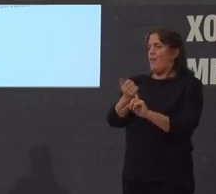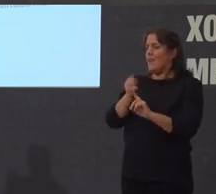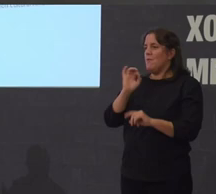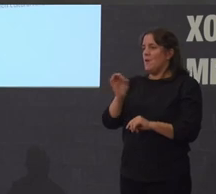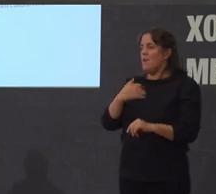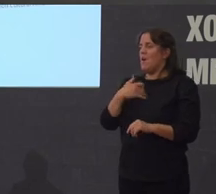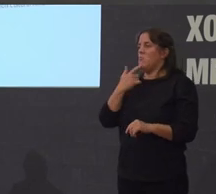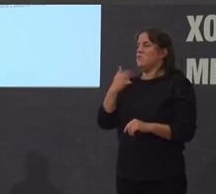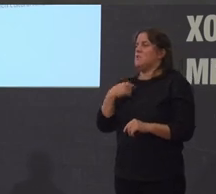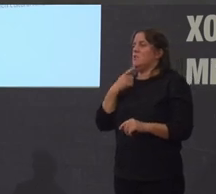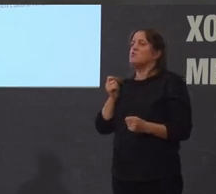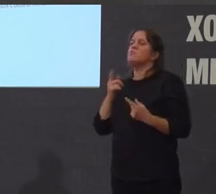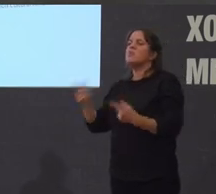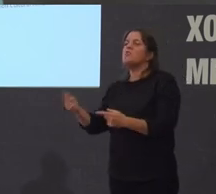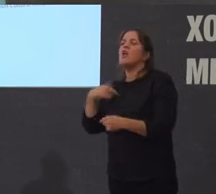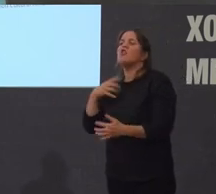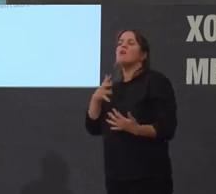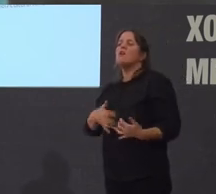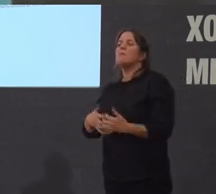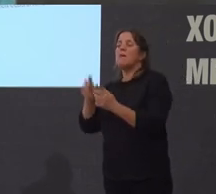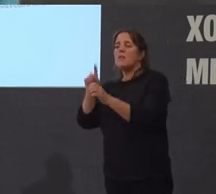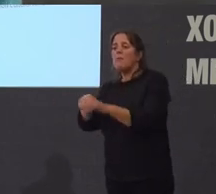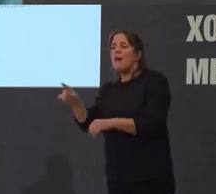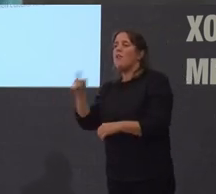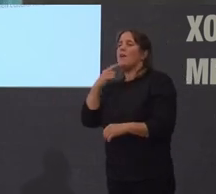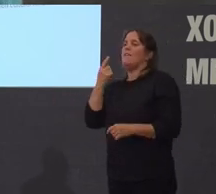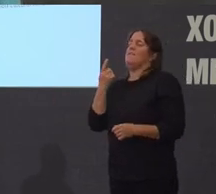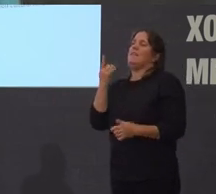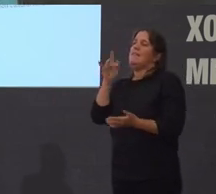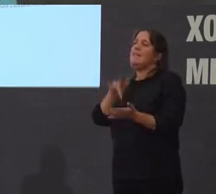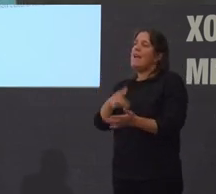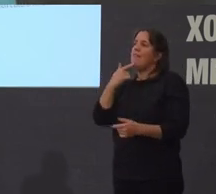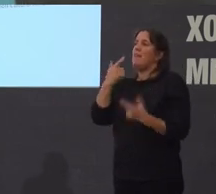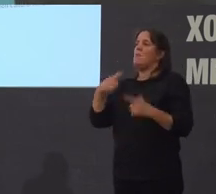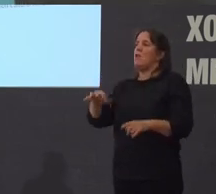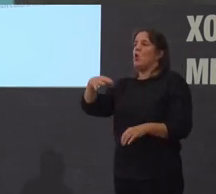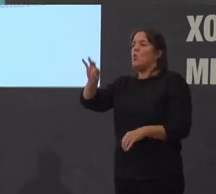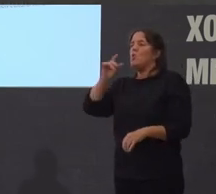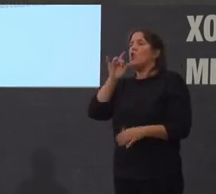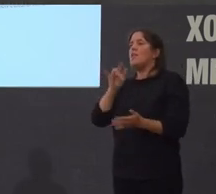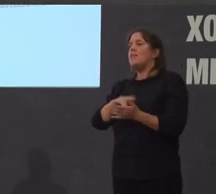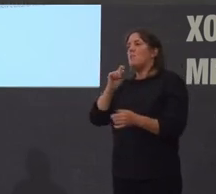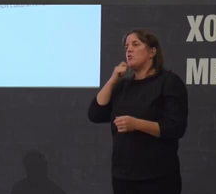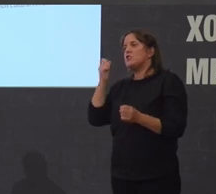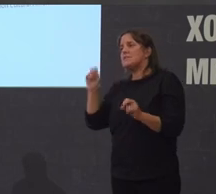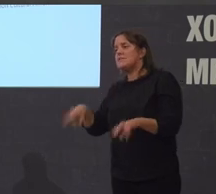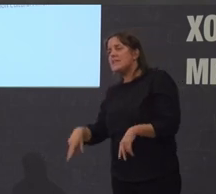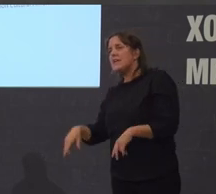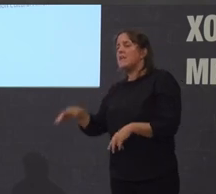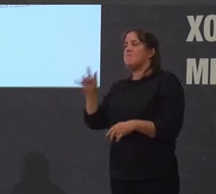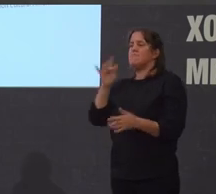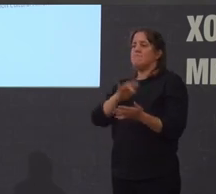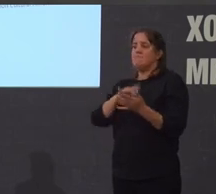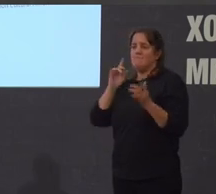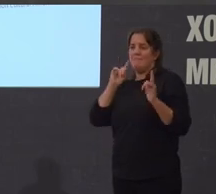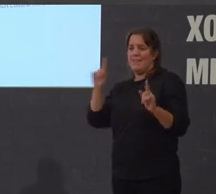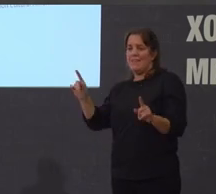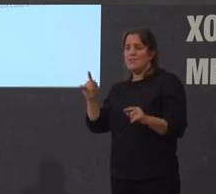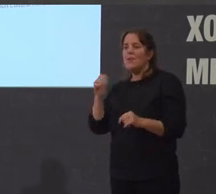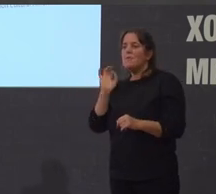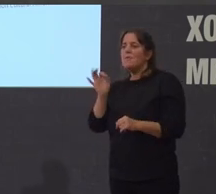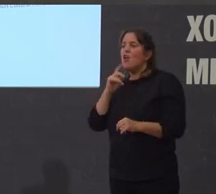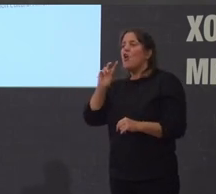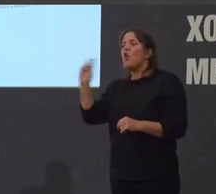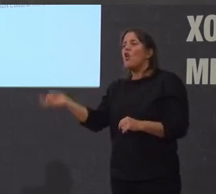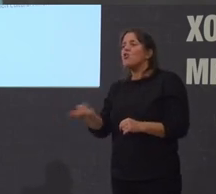su sitio al combatiente día del plato único el día sin postre pero después también hay un conjunto variopinto